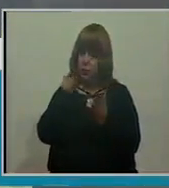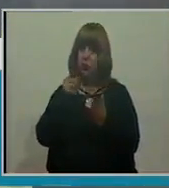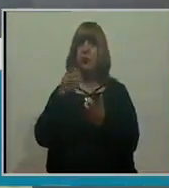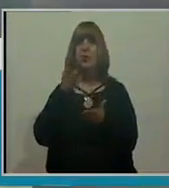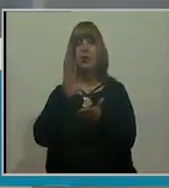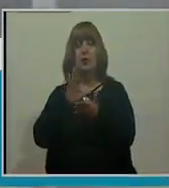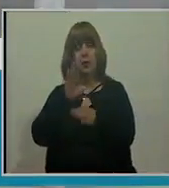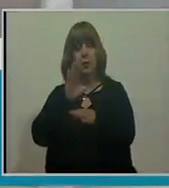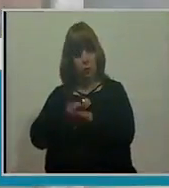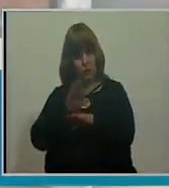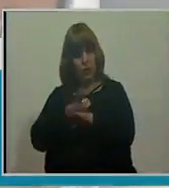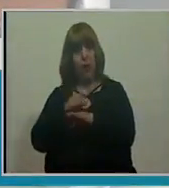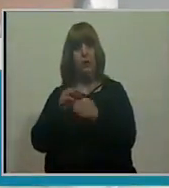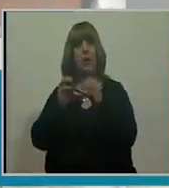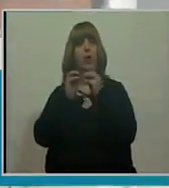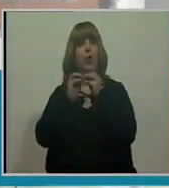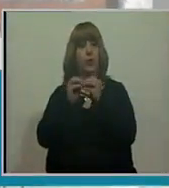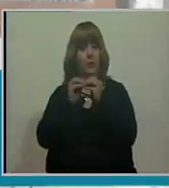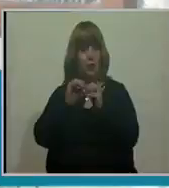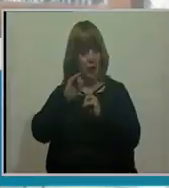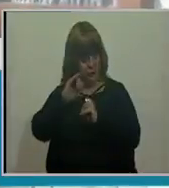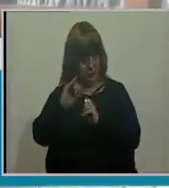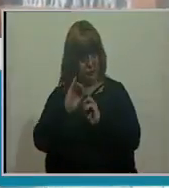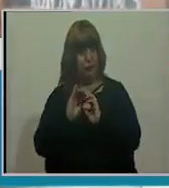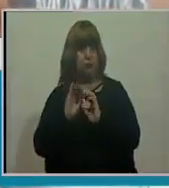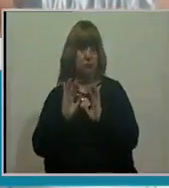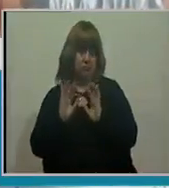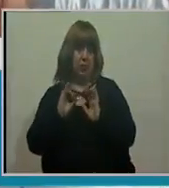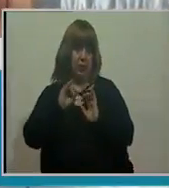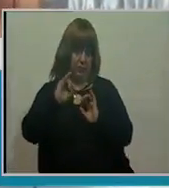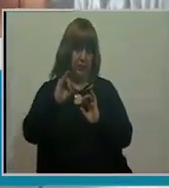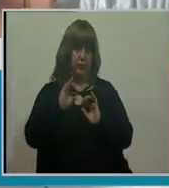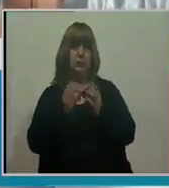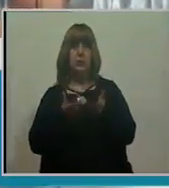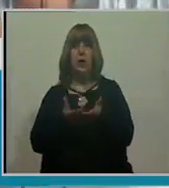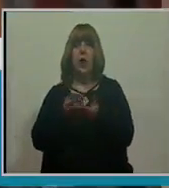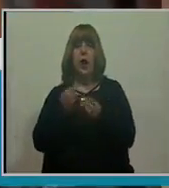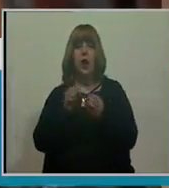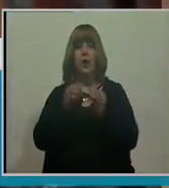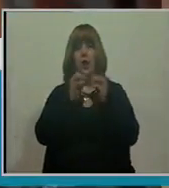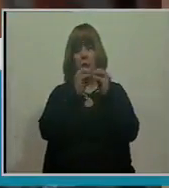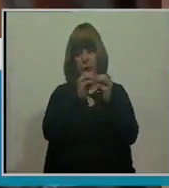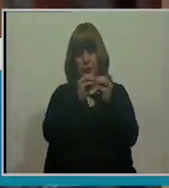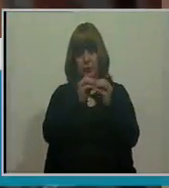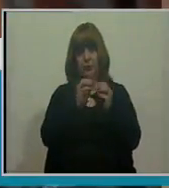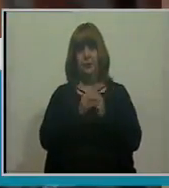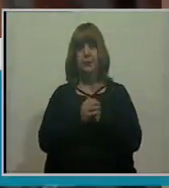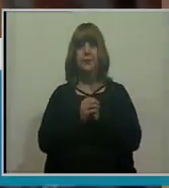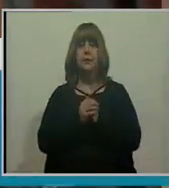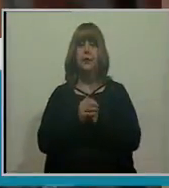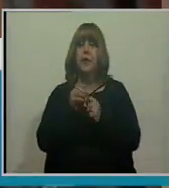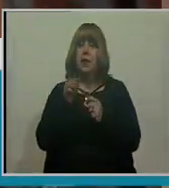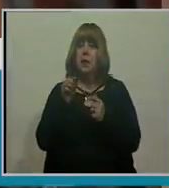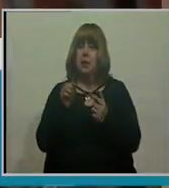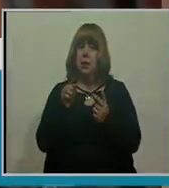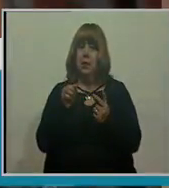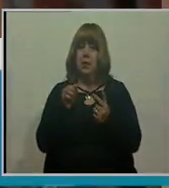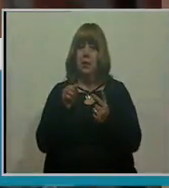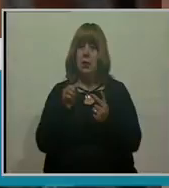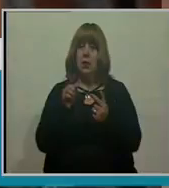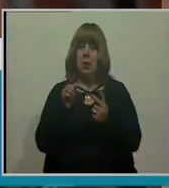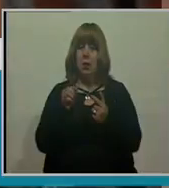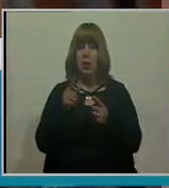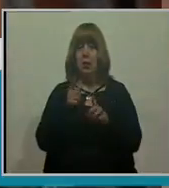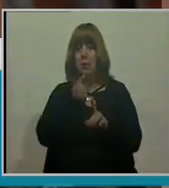investigación primaria de la causa y, como bien decía Ricardo, solicitó la elevación a juicio de esta. Probablemente en el mes